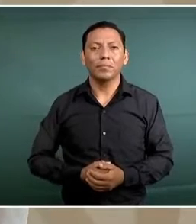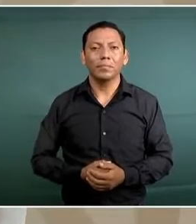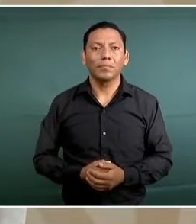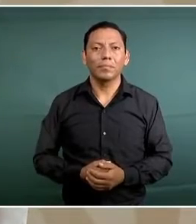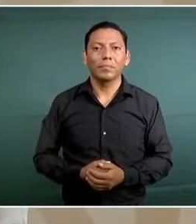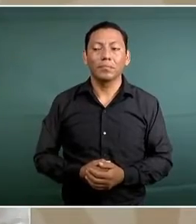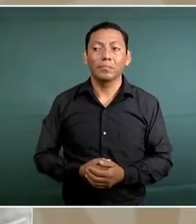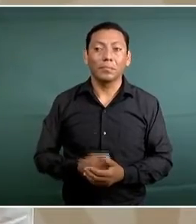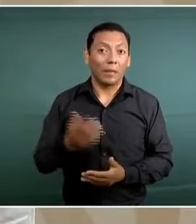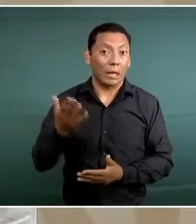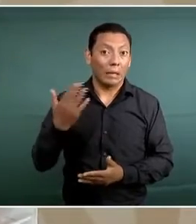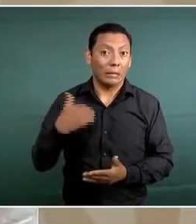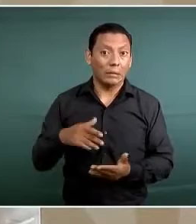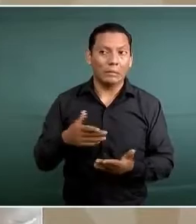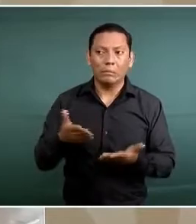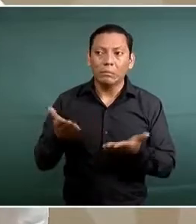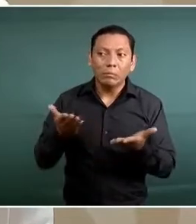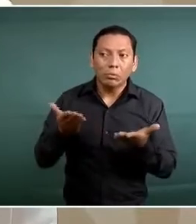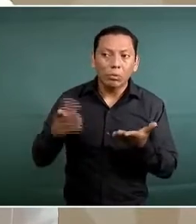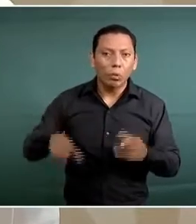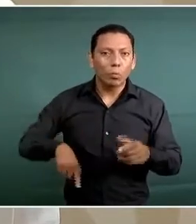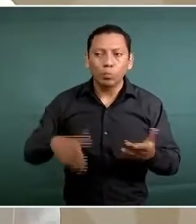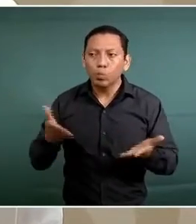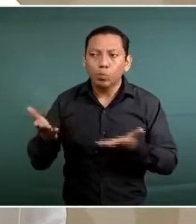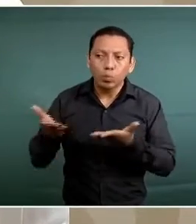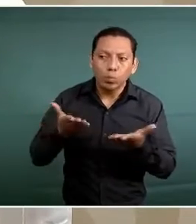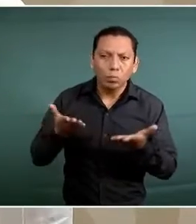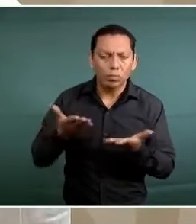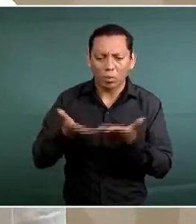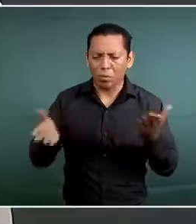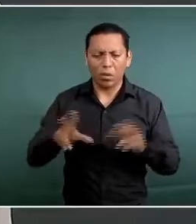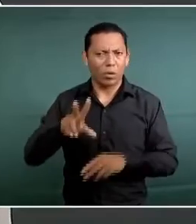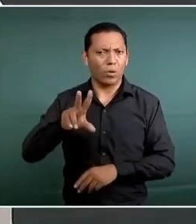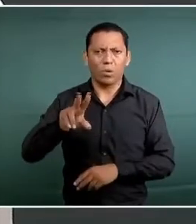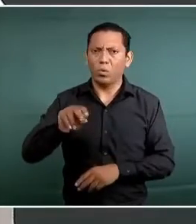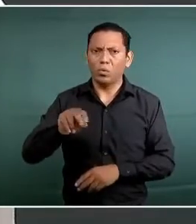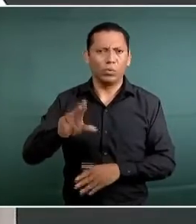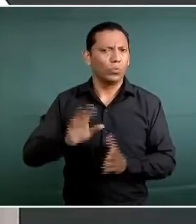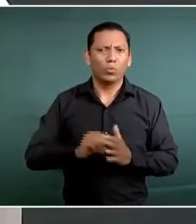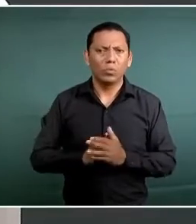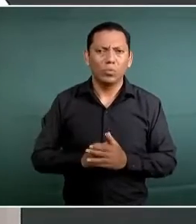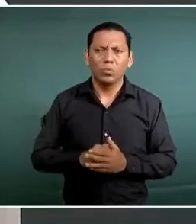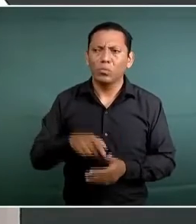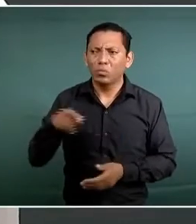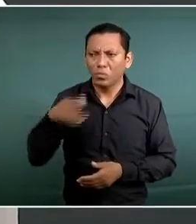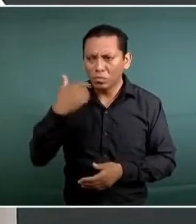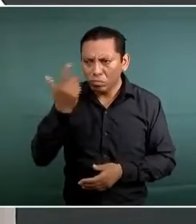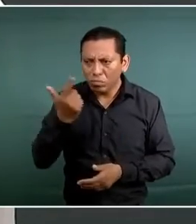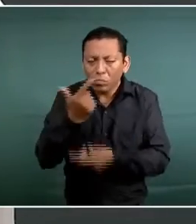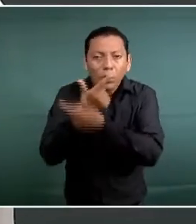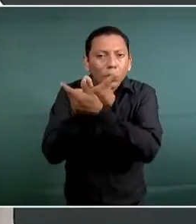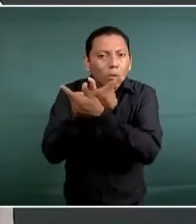negocia porque eso ya no se permite con la libertad de expresión